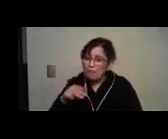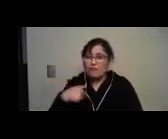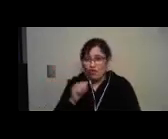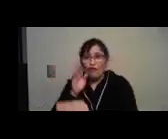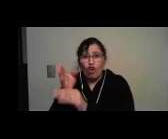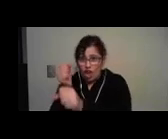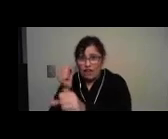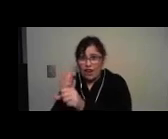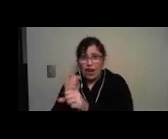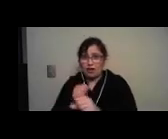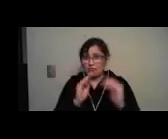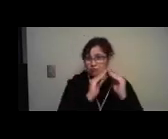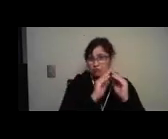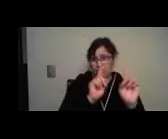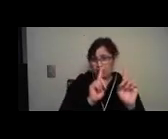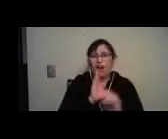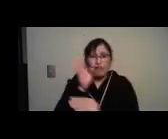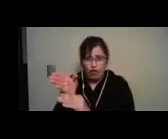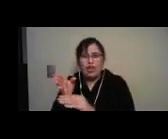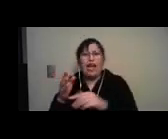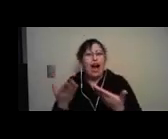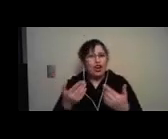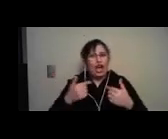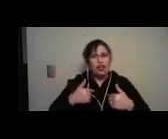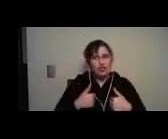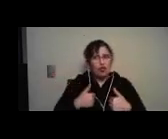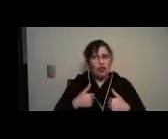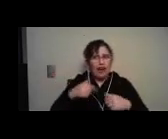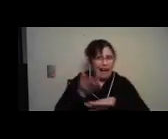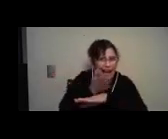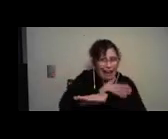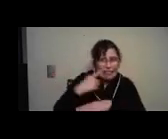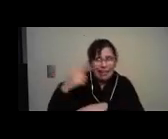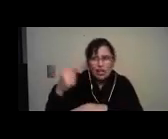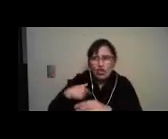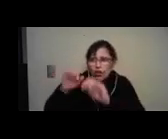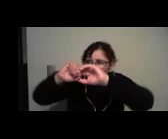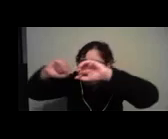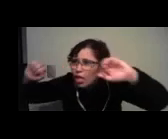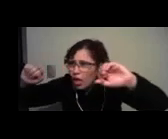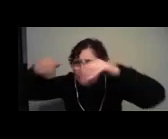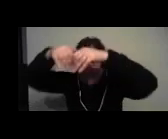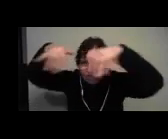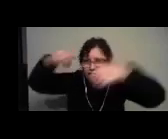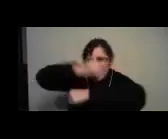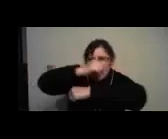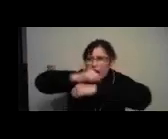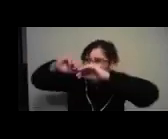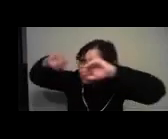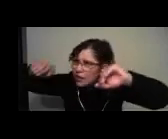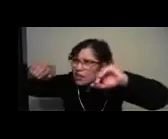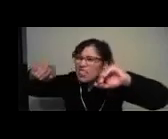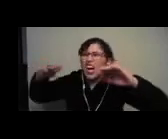en base a eso decido y hago el razonamiento si voy con parca, con cortavientos, voy con zapatos, voy con bototos, ya.